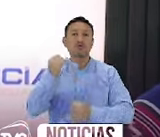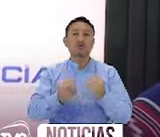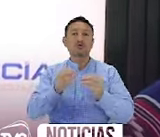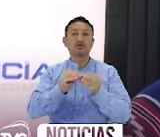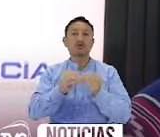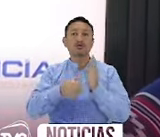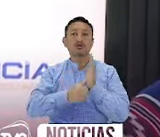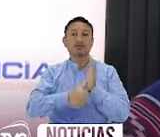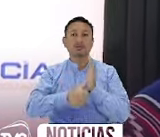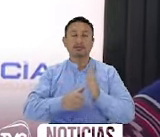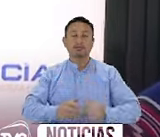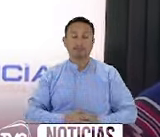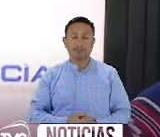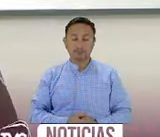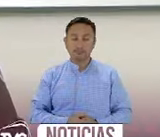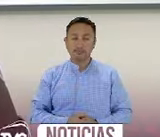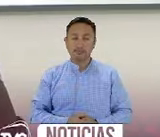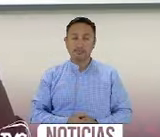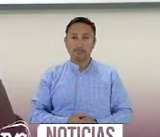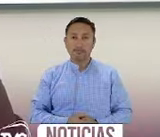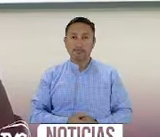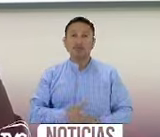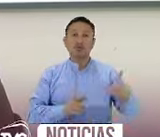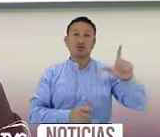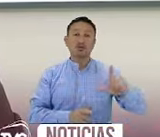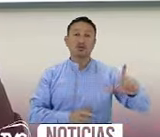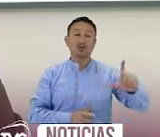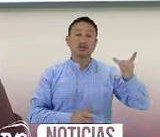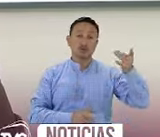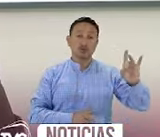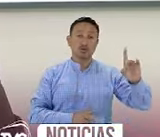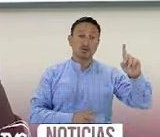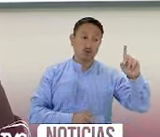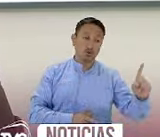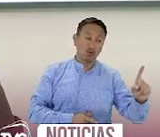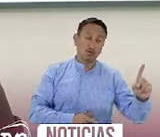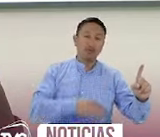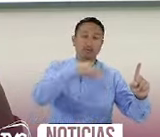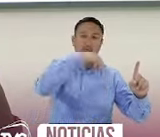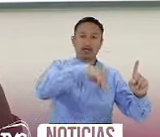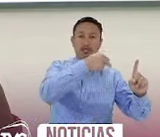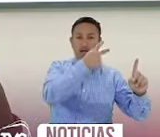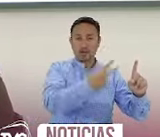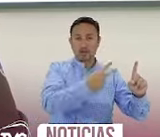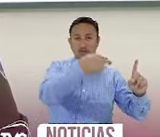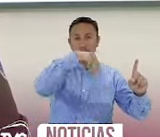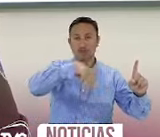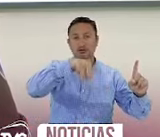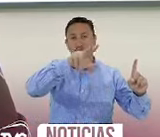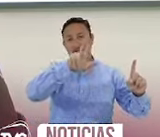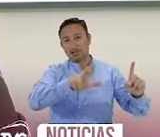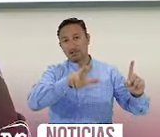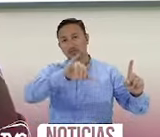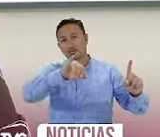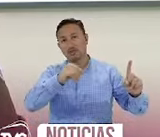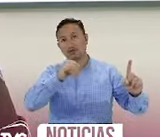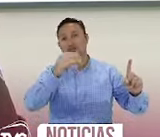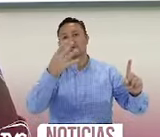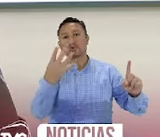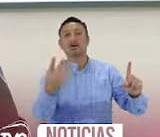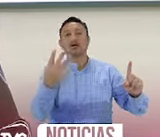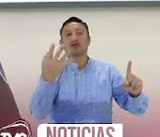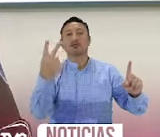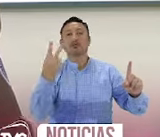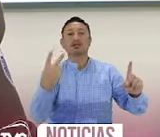de ciudadanía. Lunes 18 de noviembre, dígito 1, martes 19, dígito 2, miércoles 20, dígito 3, jueves 21,